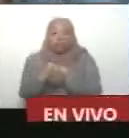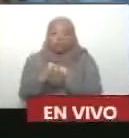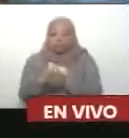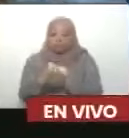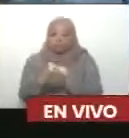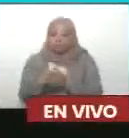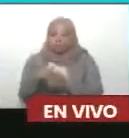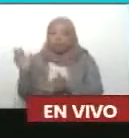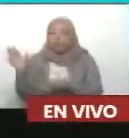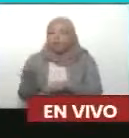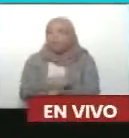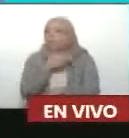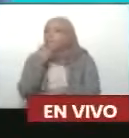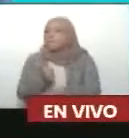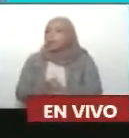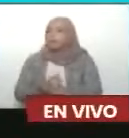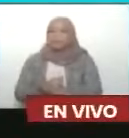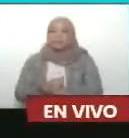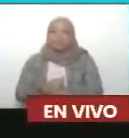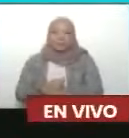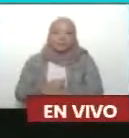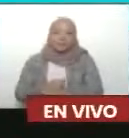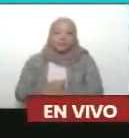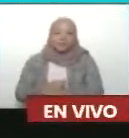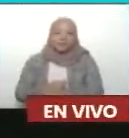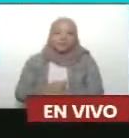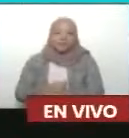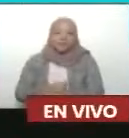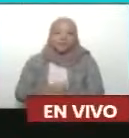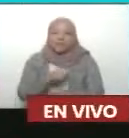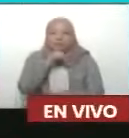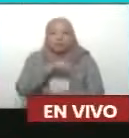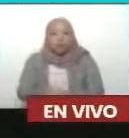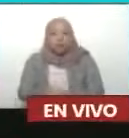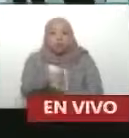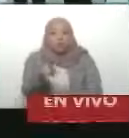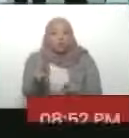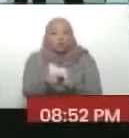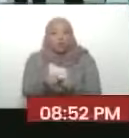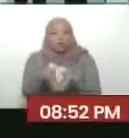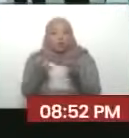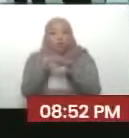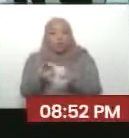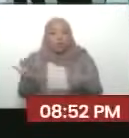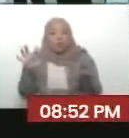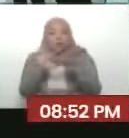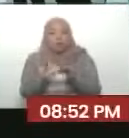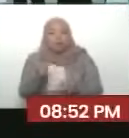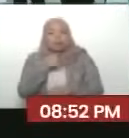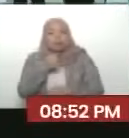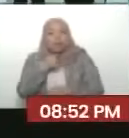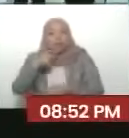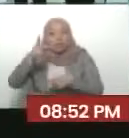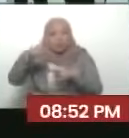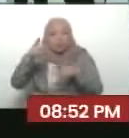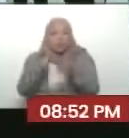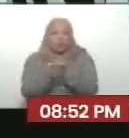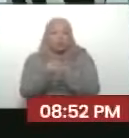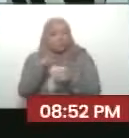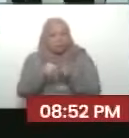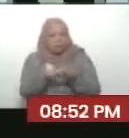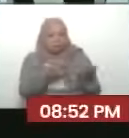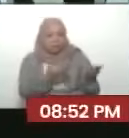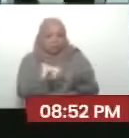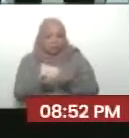Son culpables. Hasta novelas en TikTok. Silita es una tiktokera. Vente, Silita, para acá. Vamos a llamar a Silita para